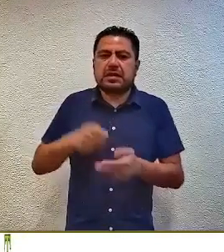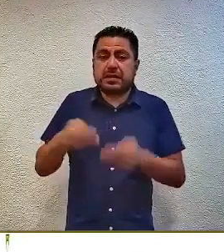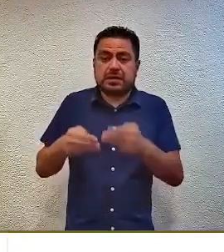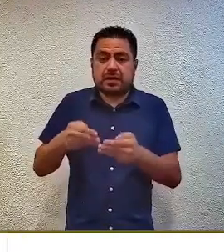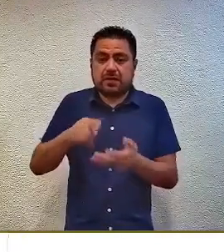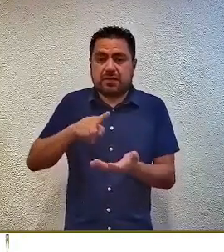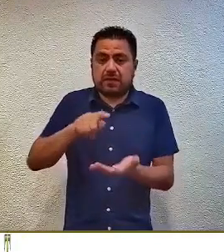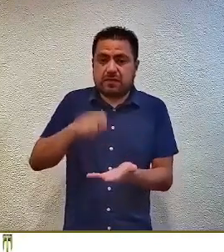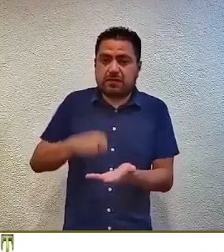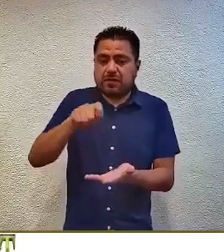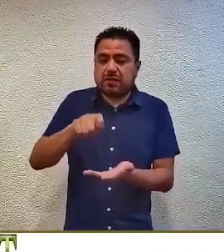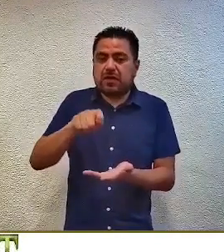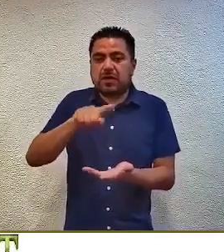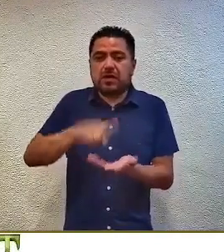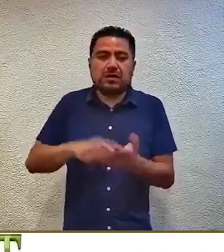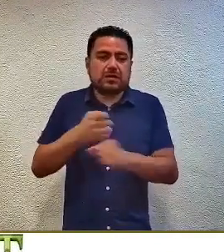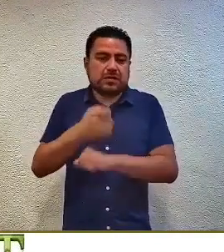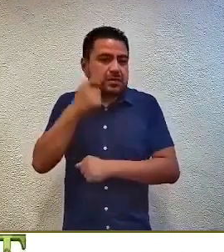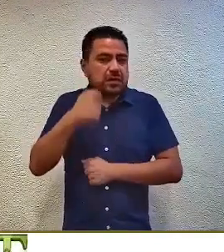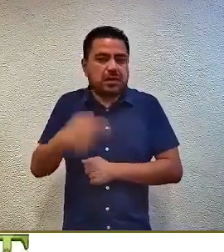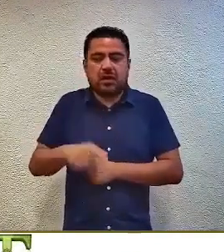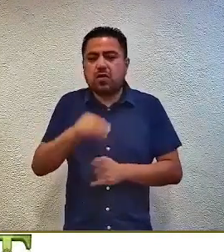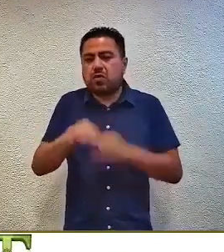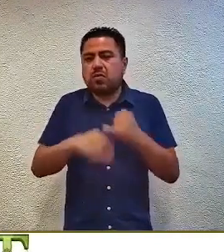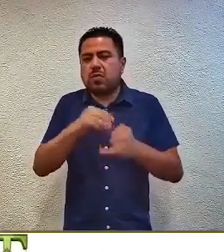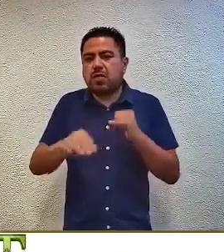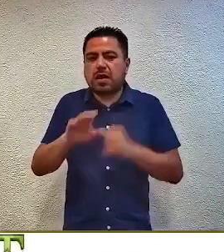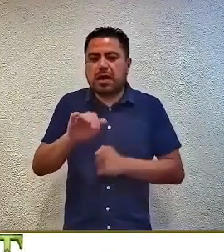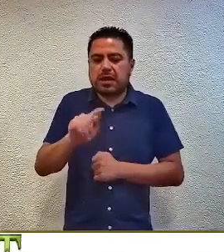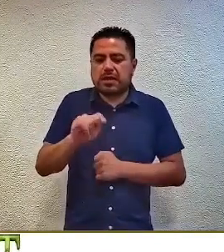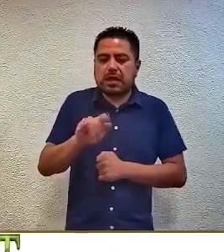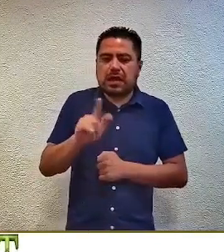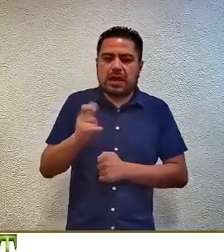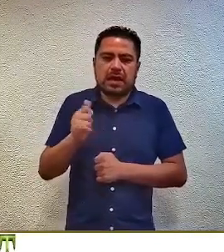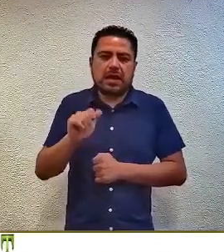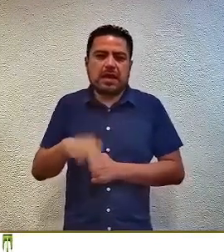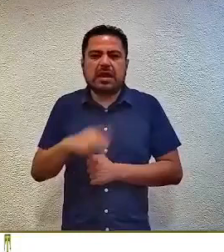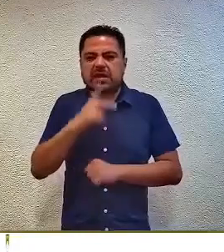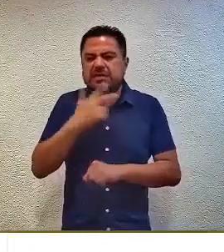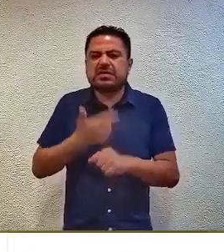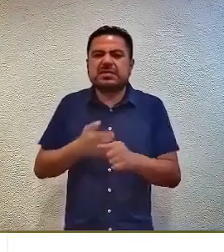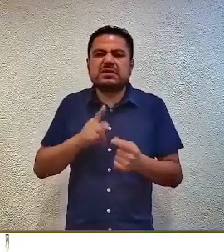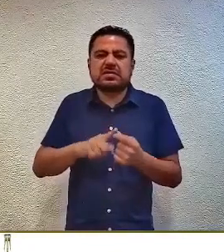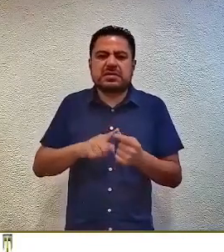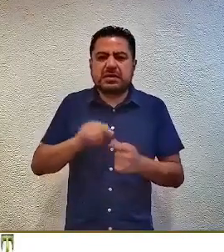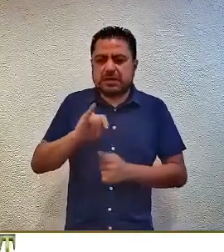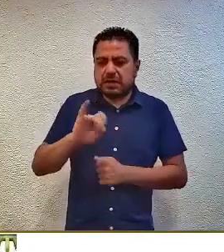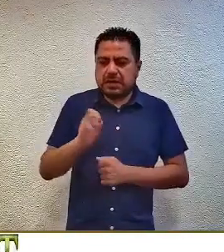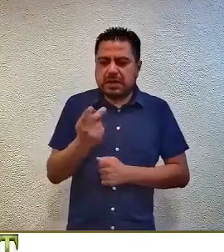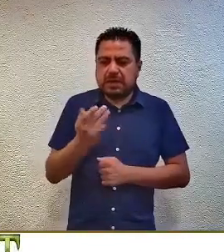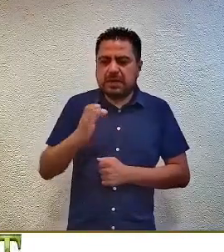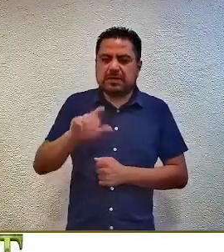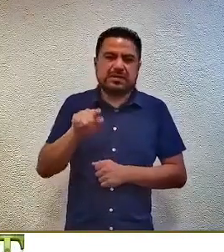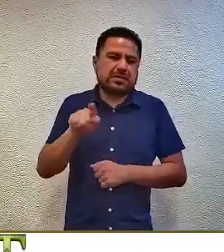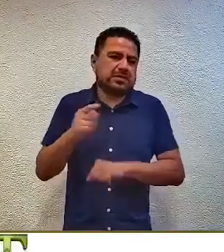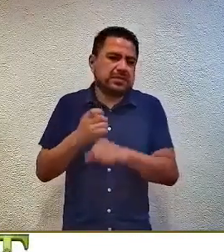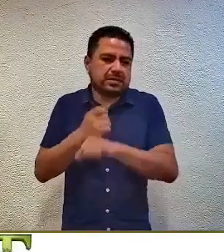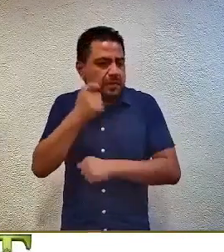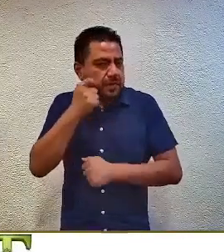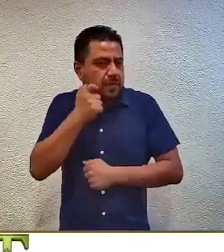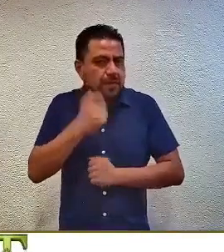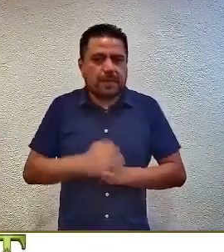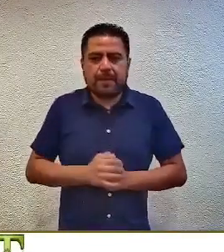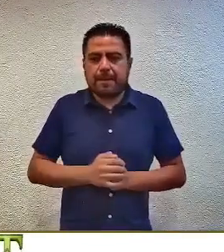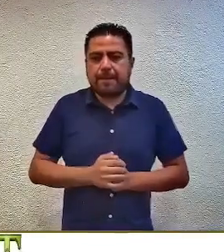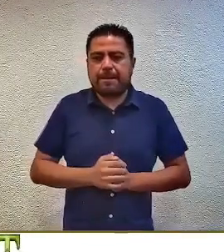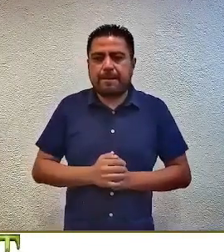Guerrero. Y en el último asunto, la parte actora es Alberto Catalán Bastida y la autoridad responsable del Instituto Electoral y de Participación Ciudadana del Estado